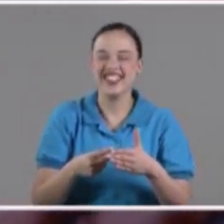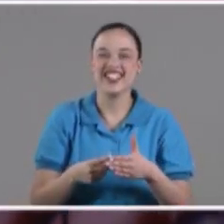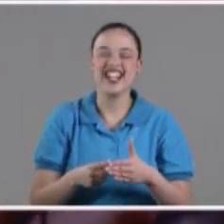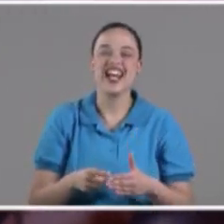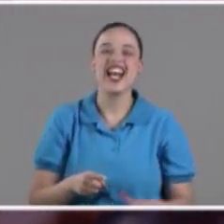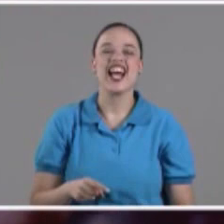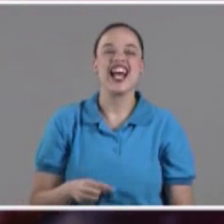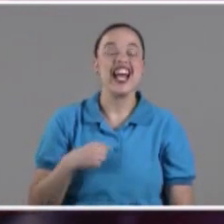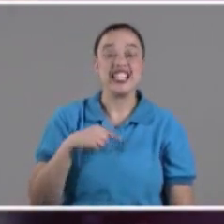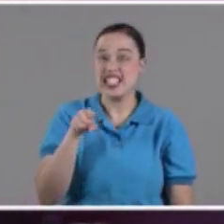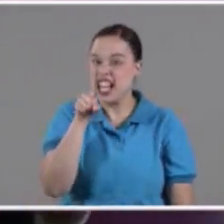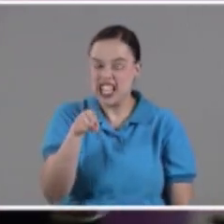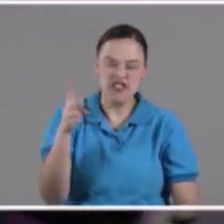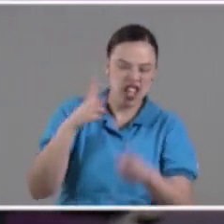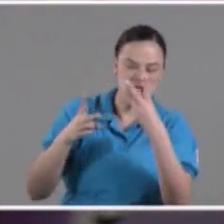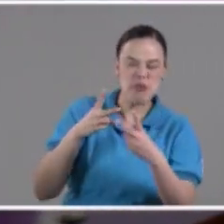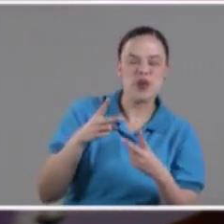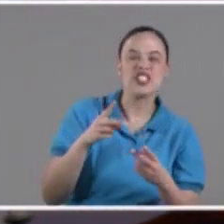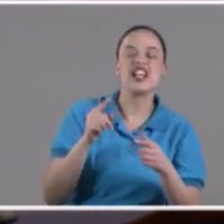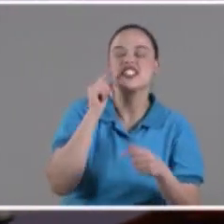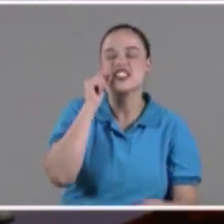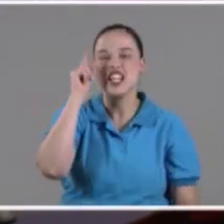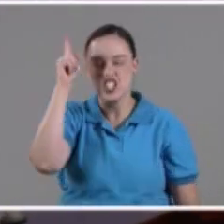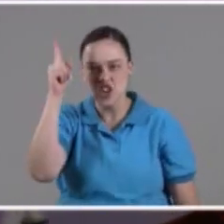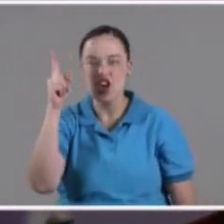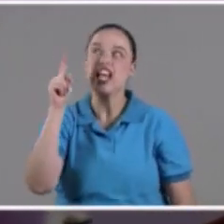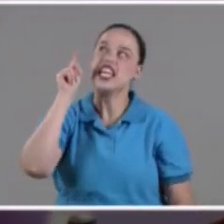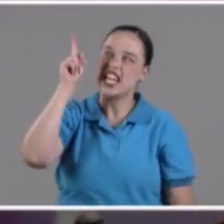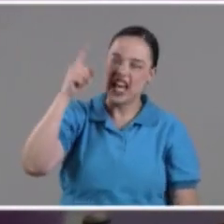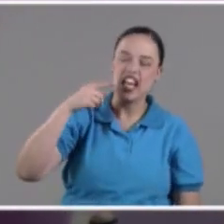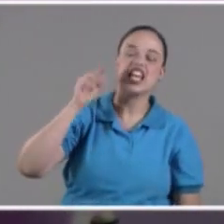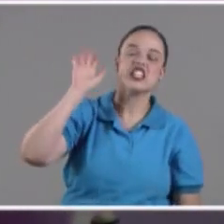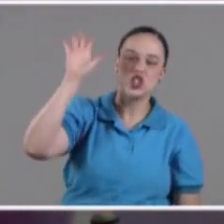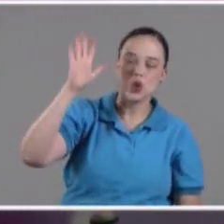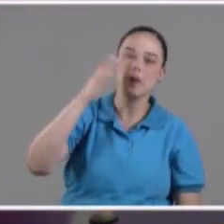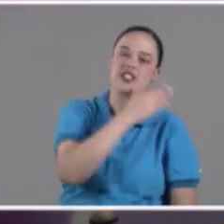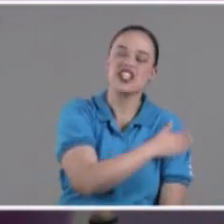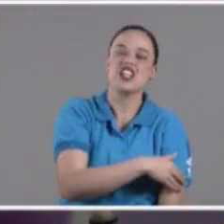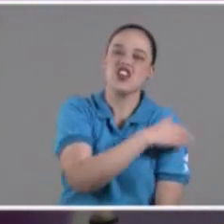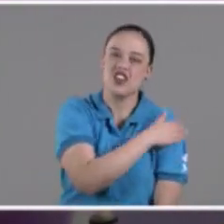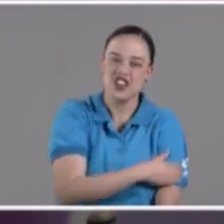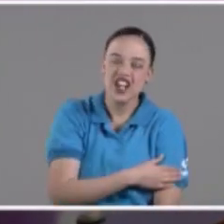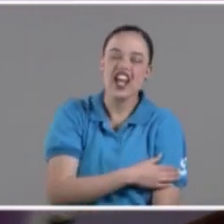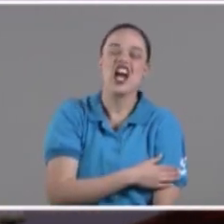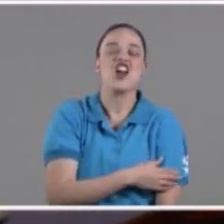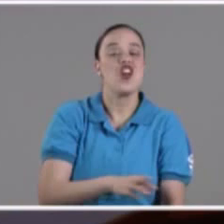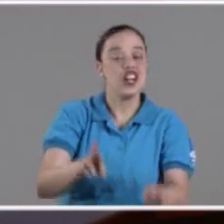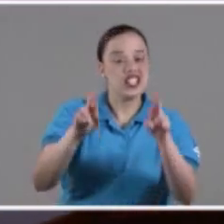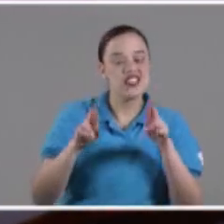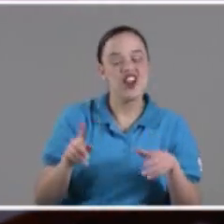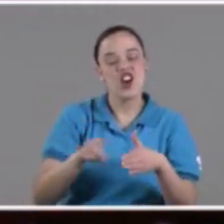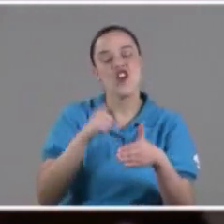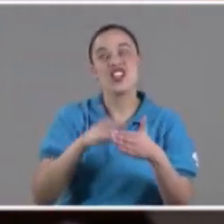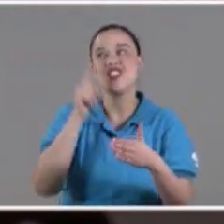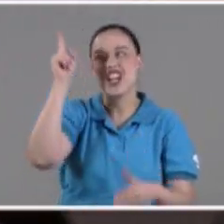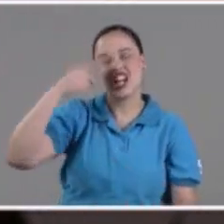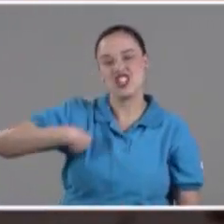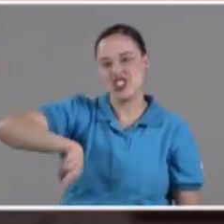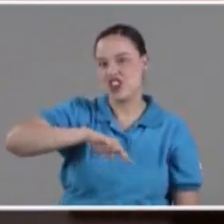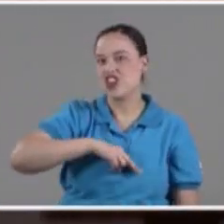calamitoso y él en su misericordia nos recibe cuando él no recibe